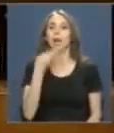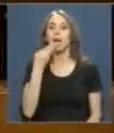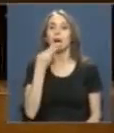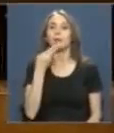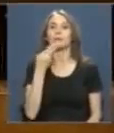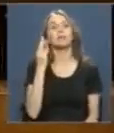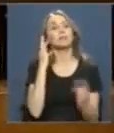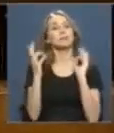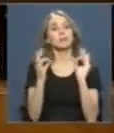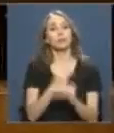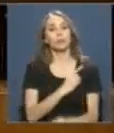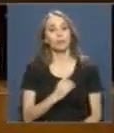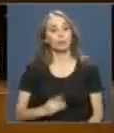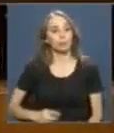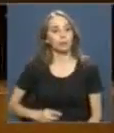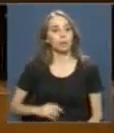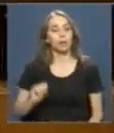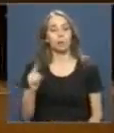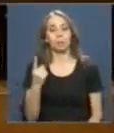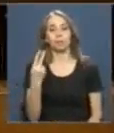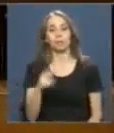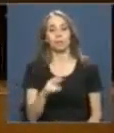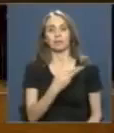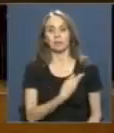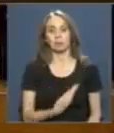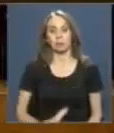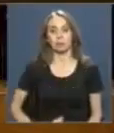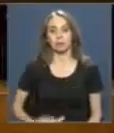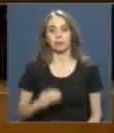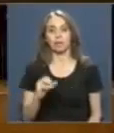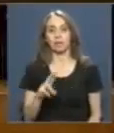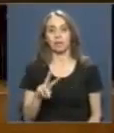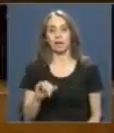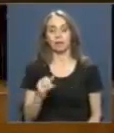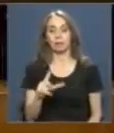diputada y primera vicepresidenta, doña Loreto Carvajal. Tiene la palabra.